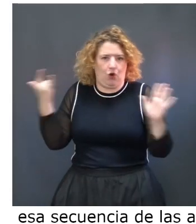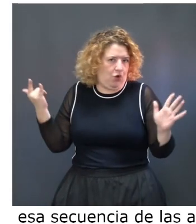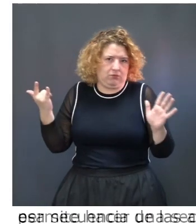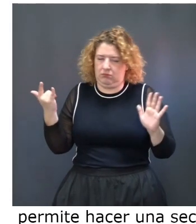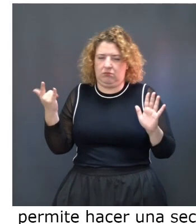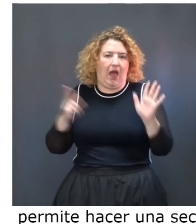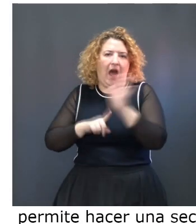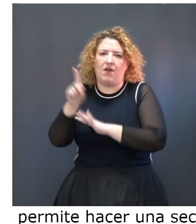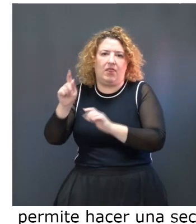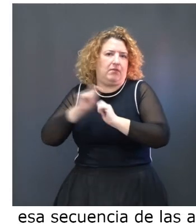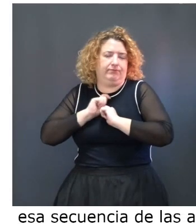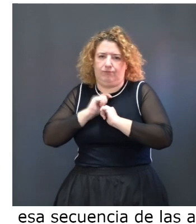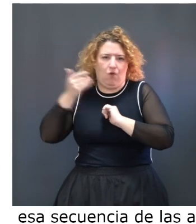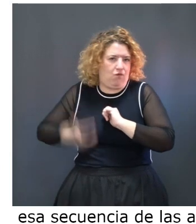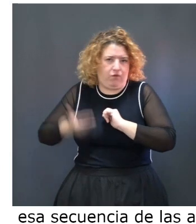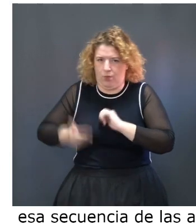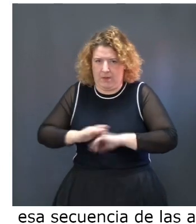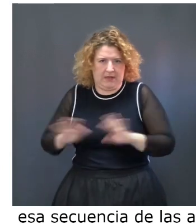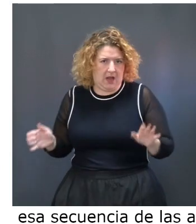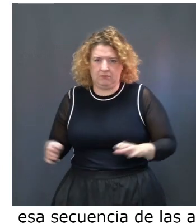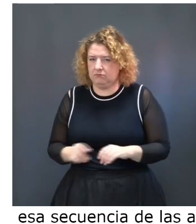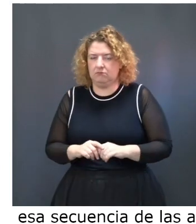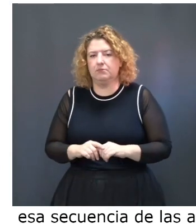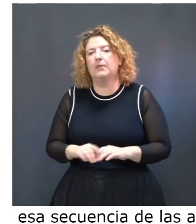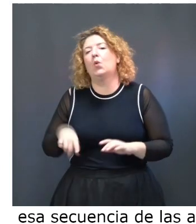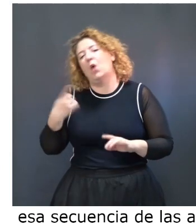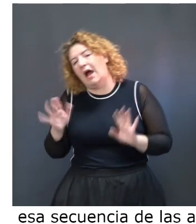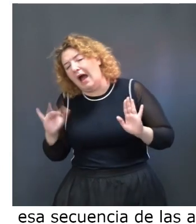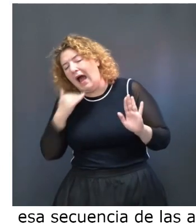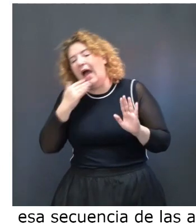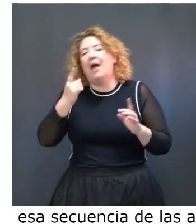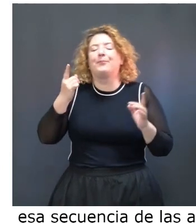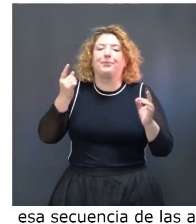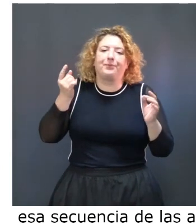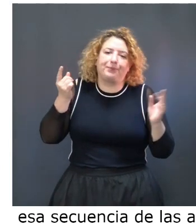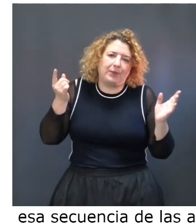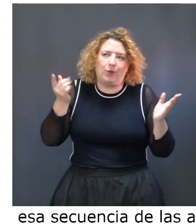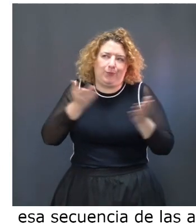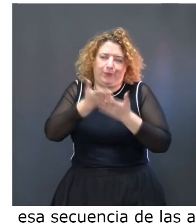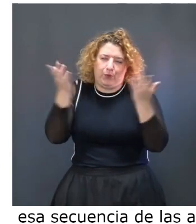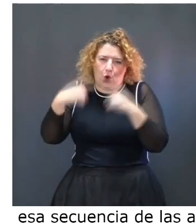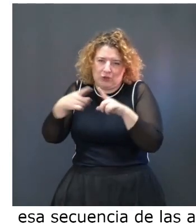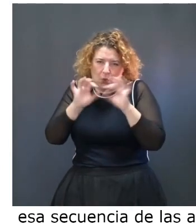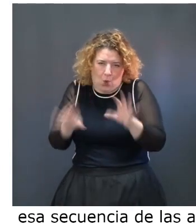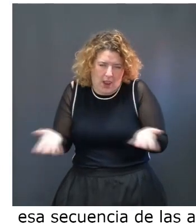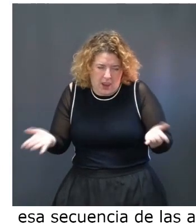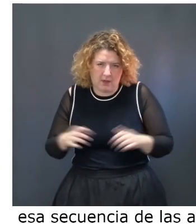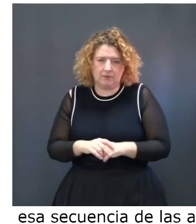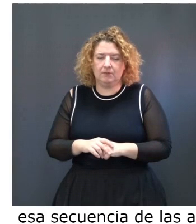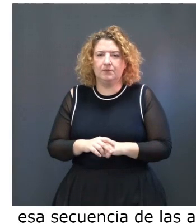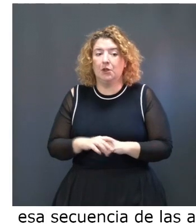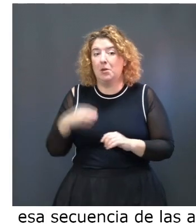son fundamentales, que luego tiene su pero y tiene sus, como todo, ¿no? Pero yo creo que a día de